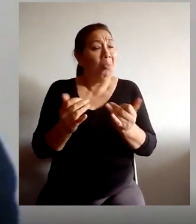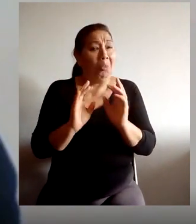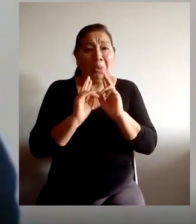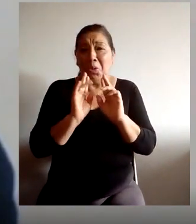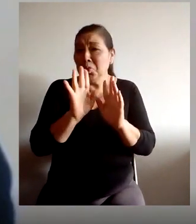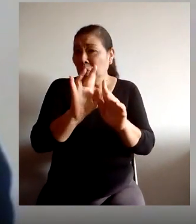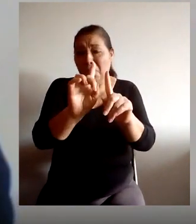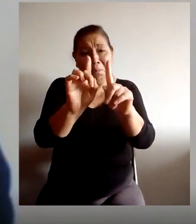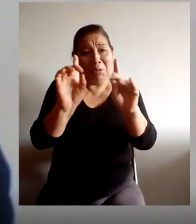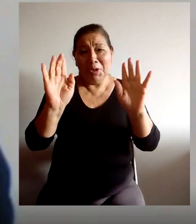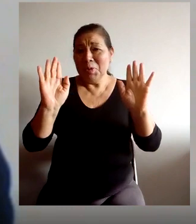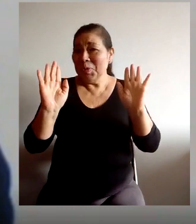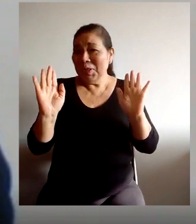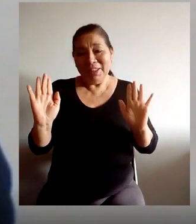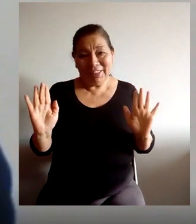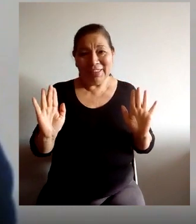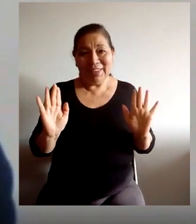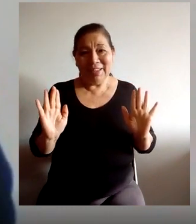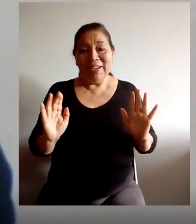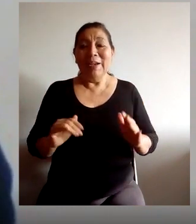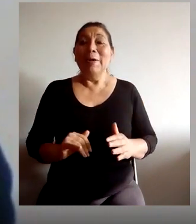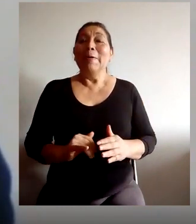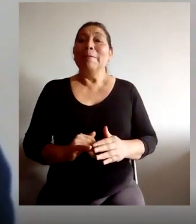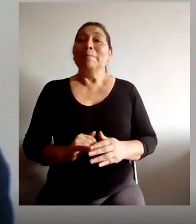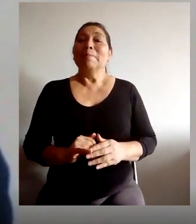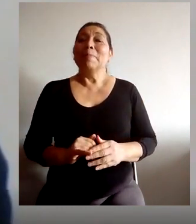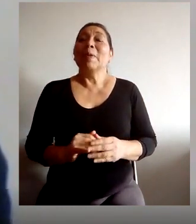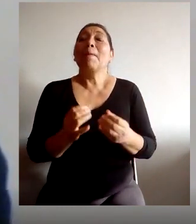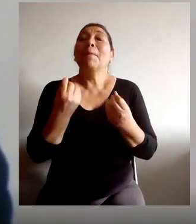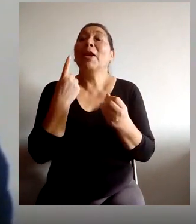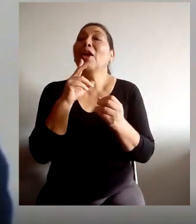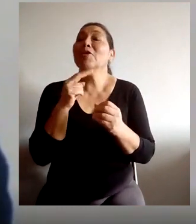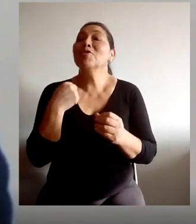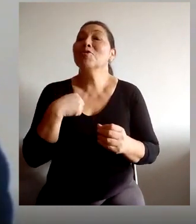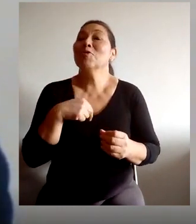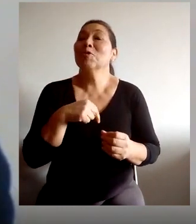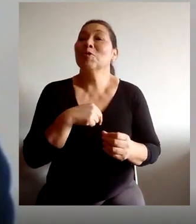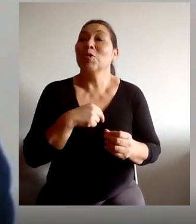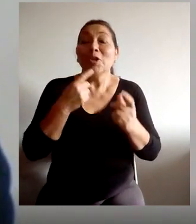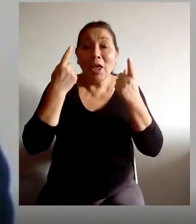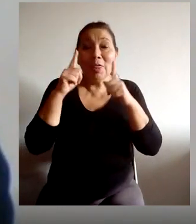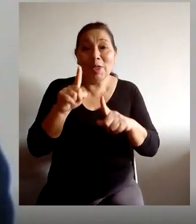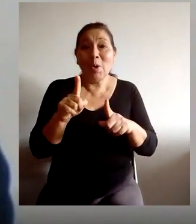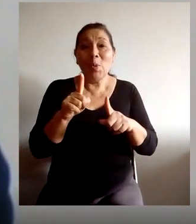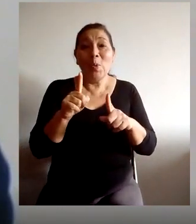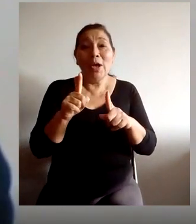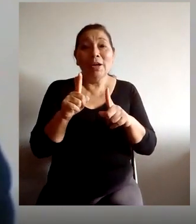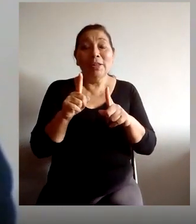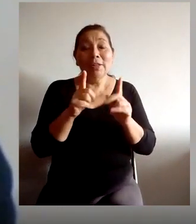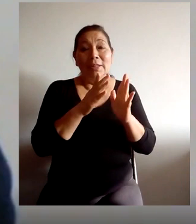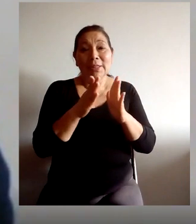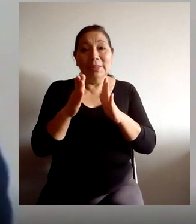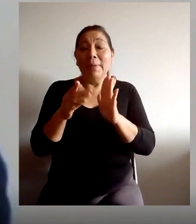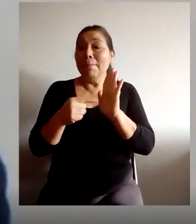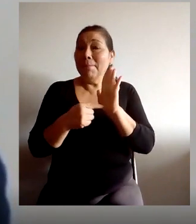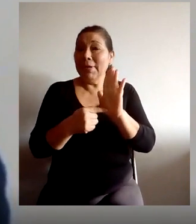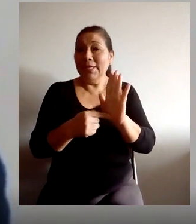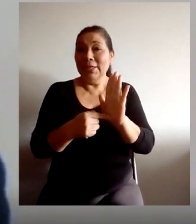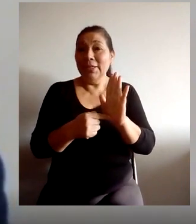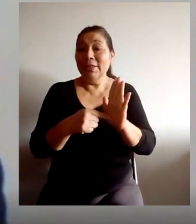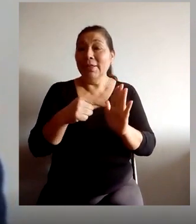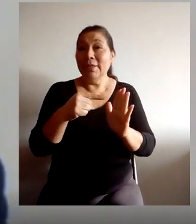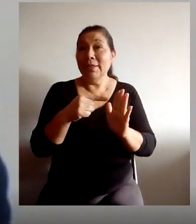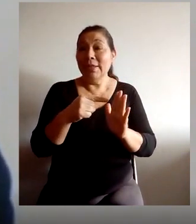de acuerdo a los términos del presidente Flores Cayo, nosotros consideramos que un certificado